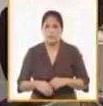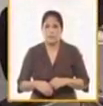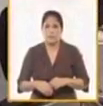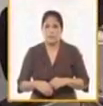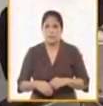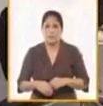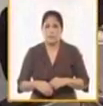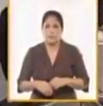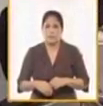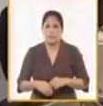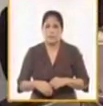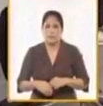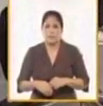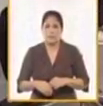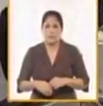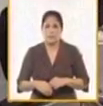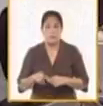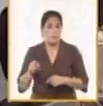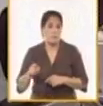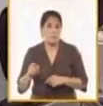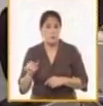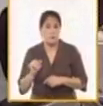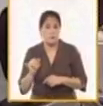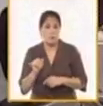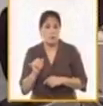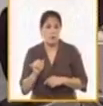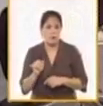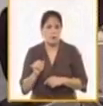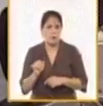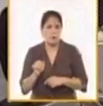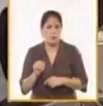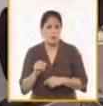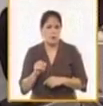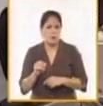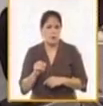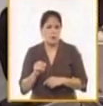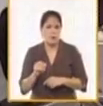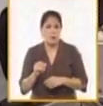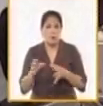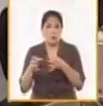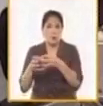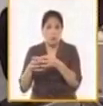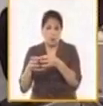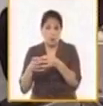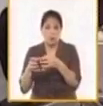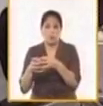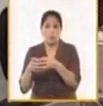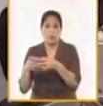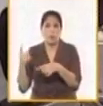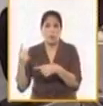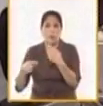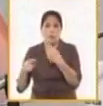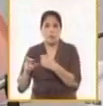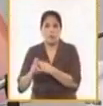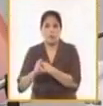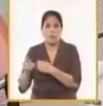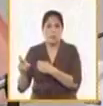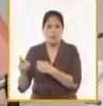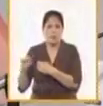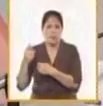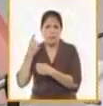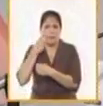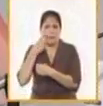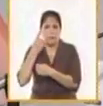sobre todo me refiero a la posición, a la estrategia que siguió la derecha, ¿no? Vimos, por ejemplo,